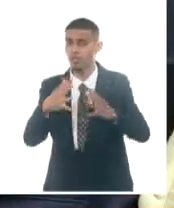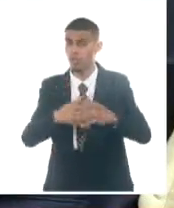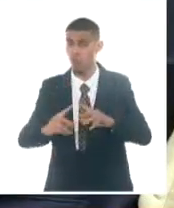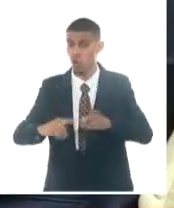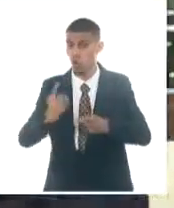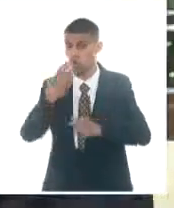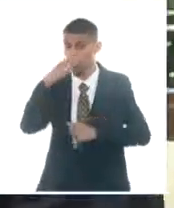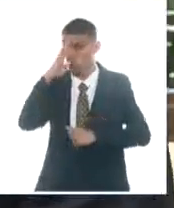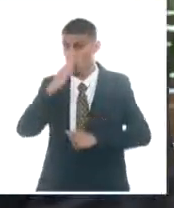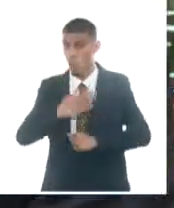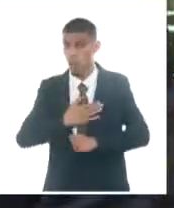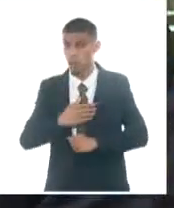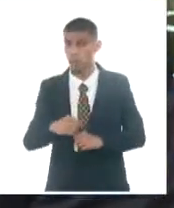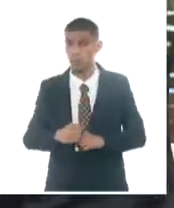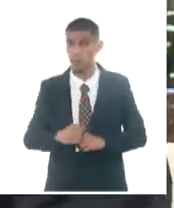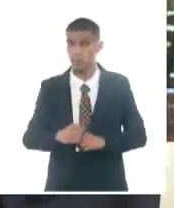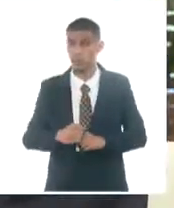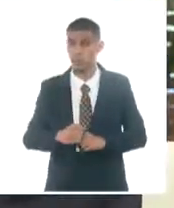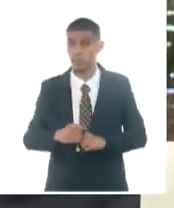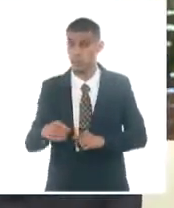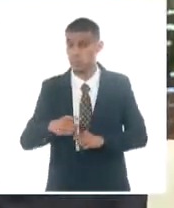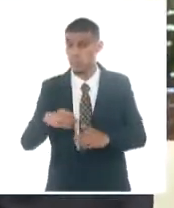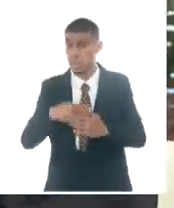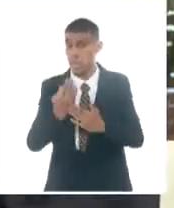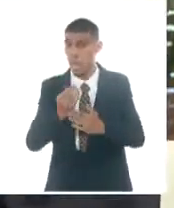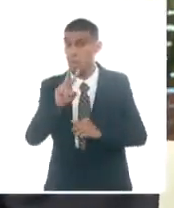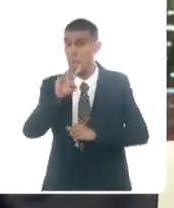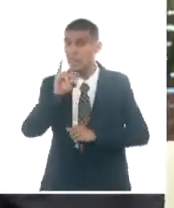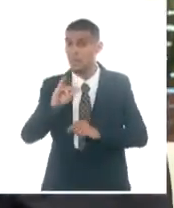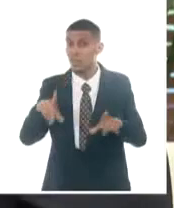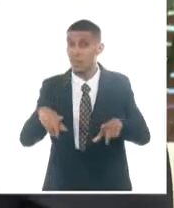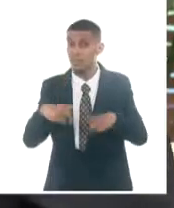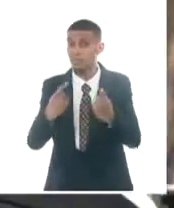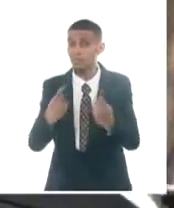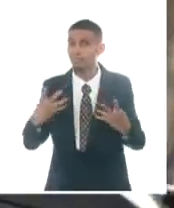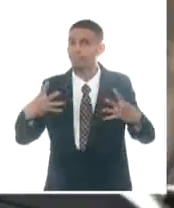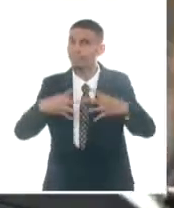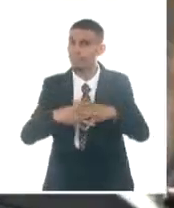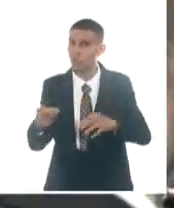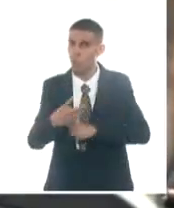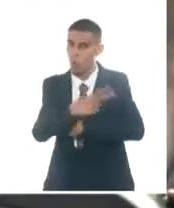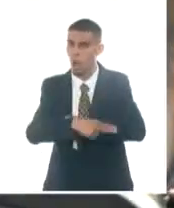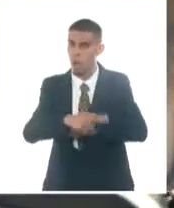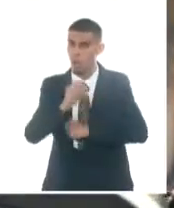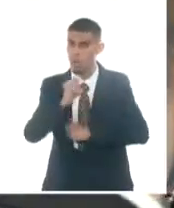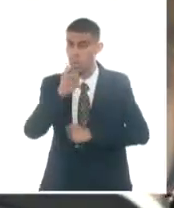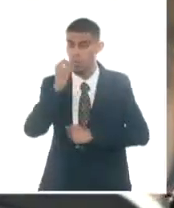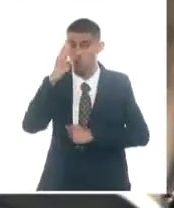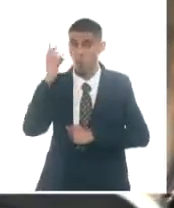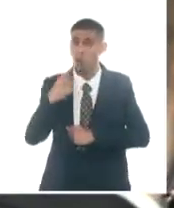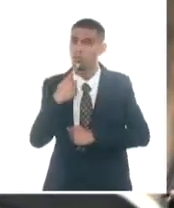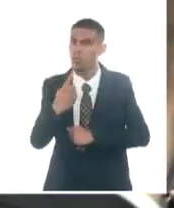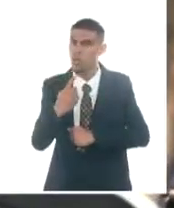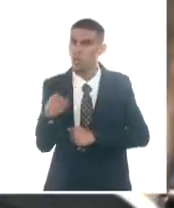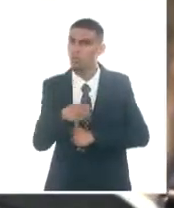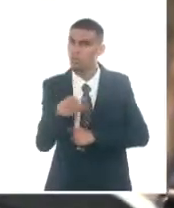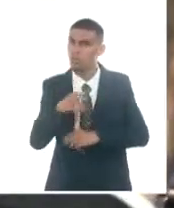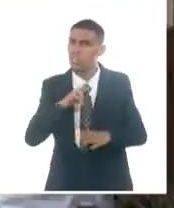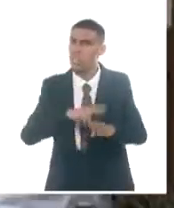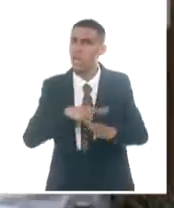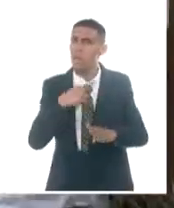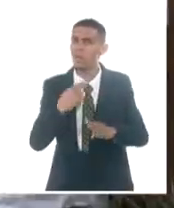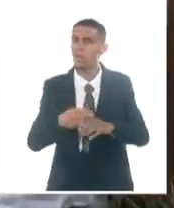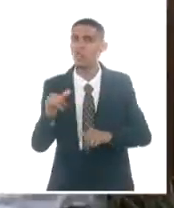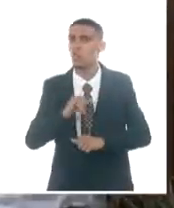naciones celebren el aniversario 26 del establecimiento de relaciones diplomáticas, Miguel Díaz-Canel hizo votos para que ello represente un